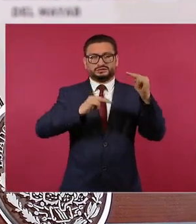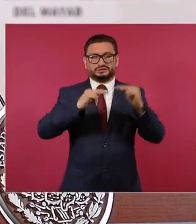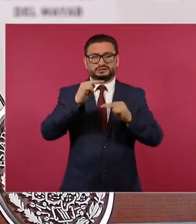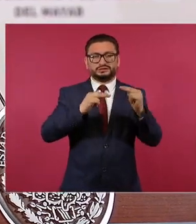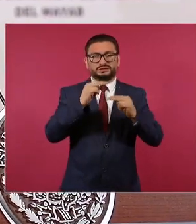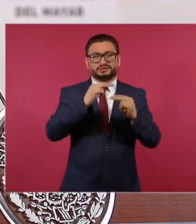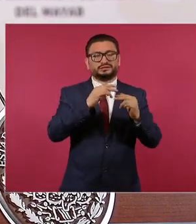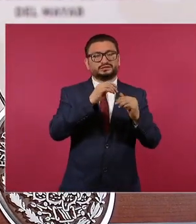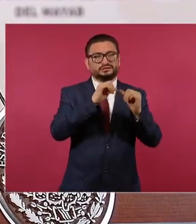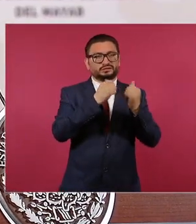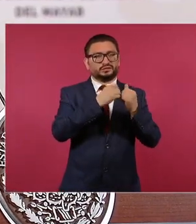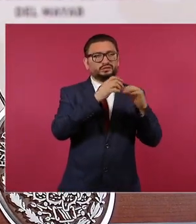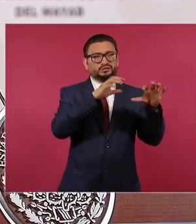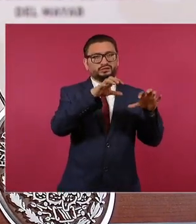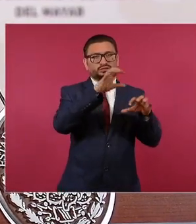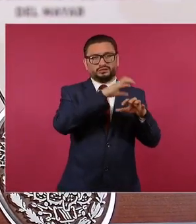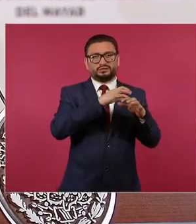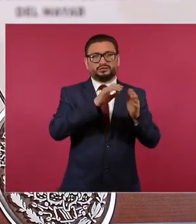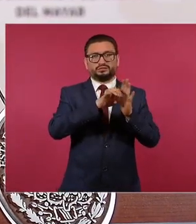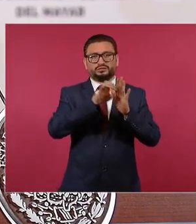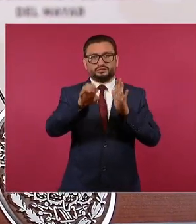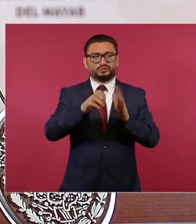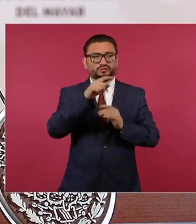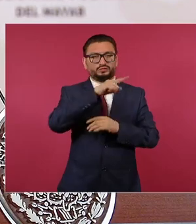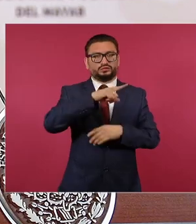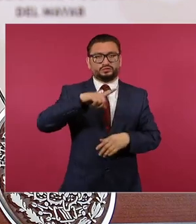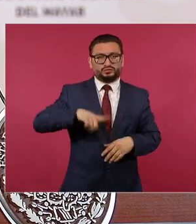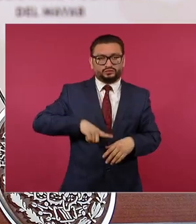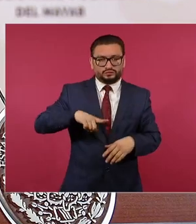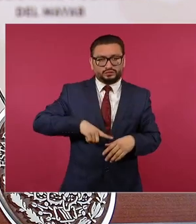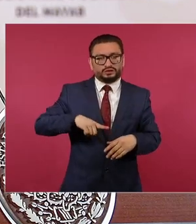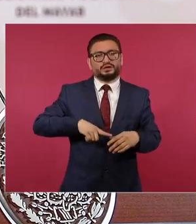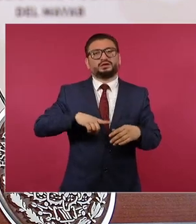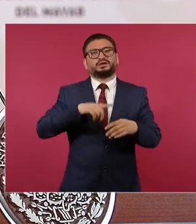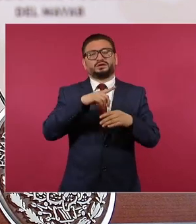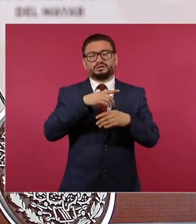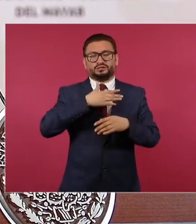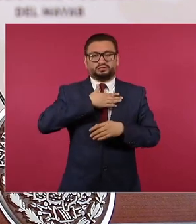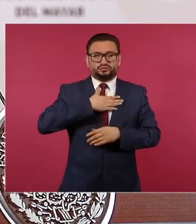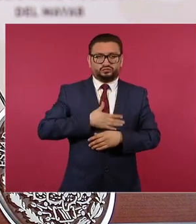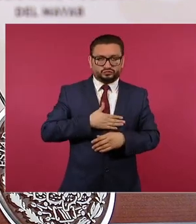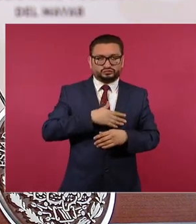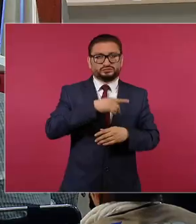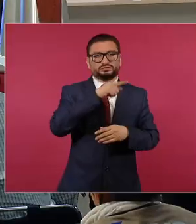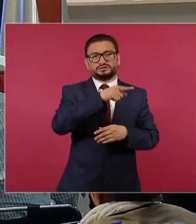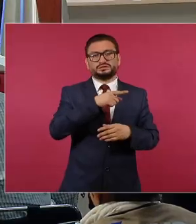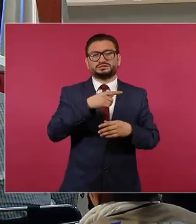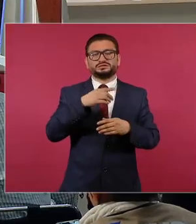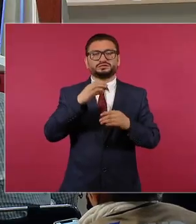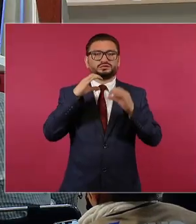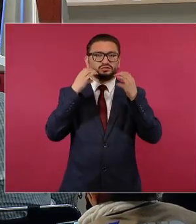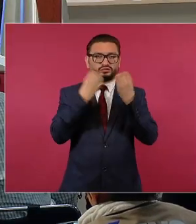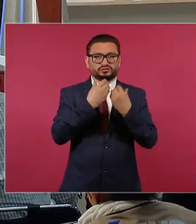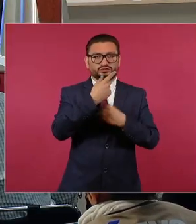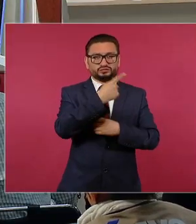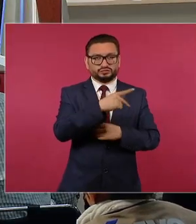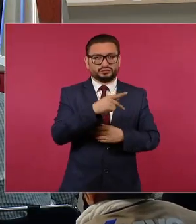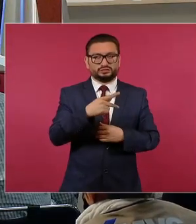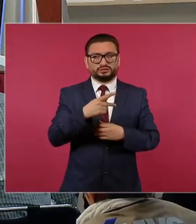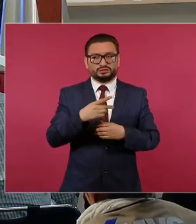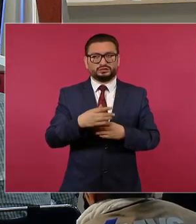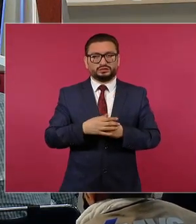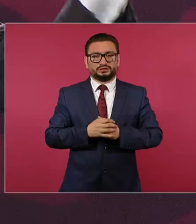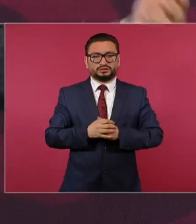lo que hace el Departamento de Estado, lo que hace el Departamento de Justicia, el Congreso,